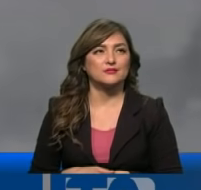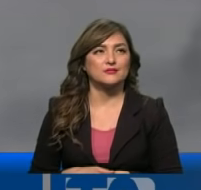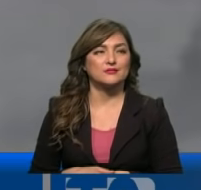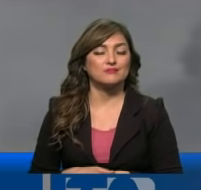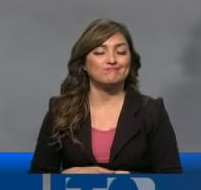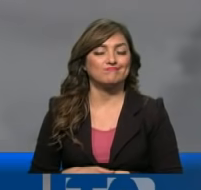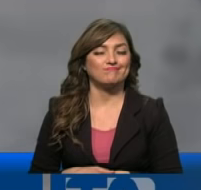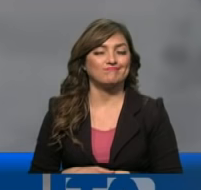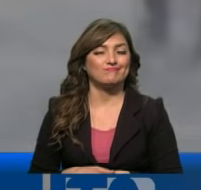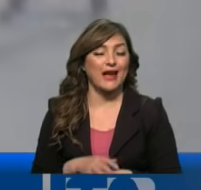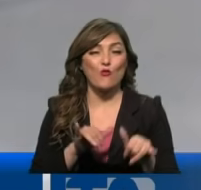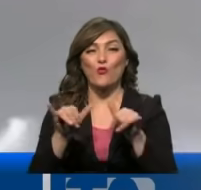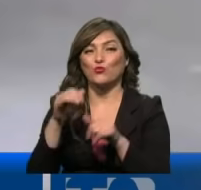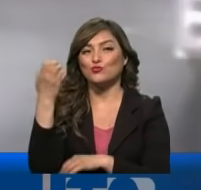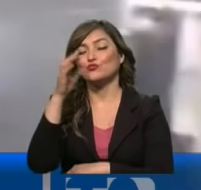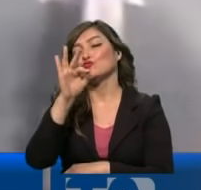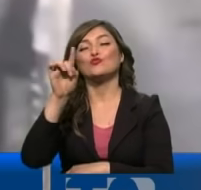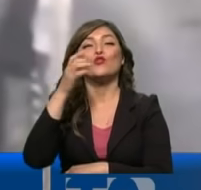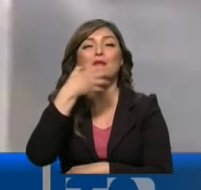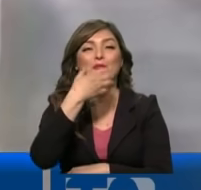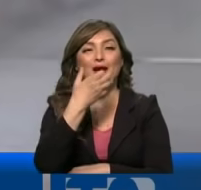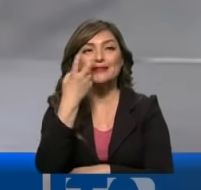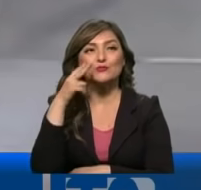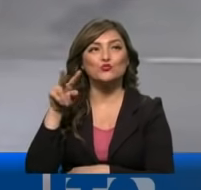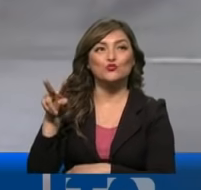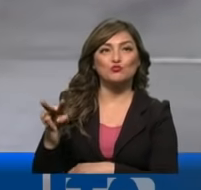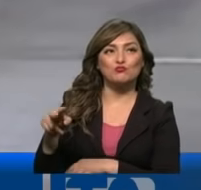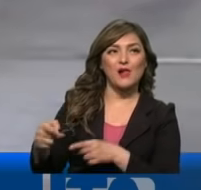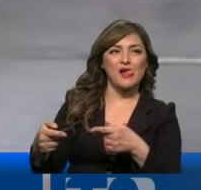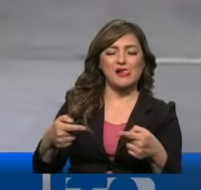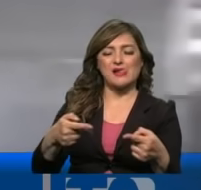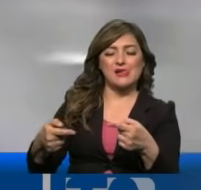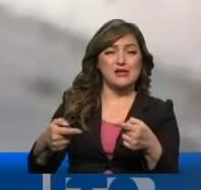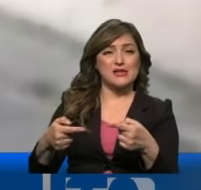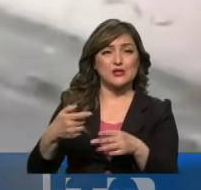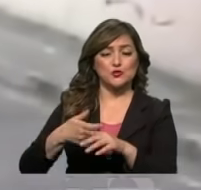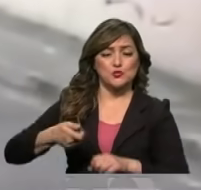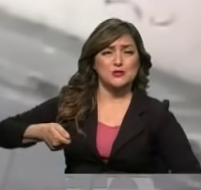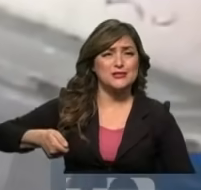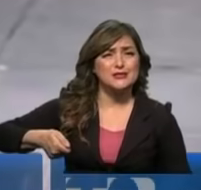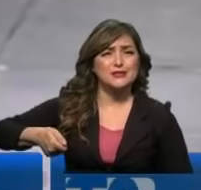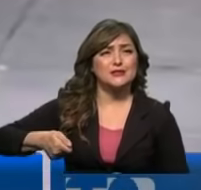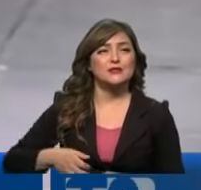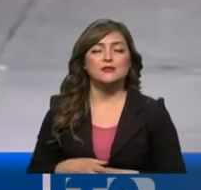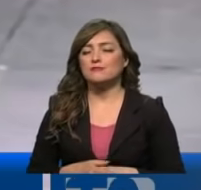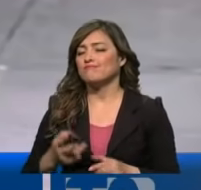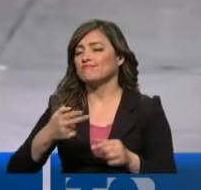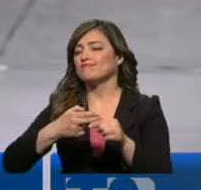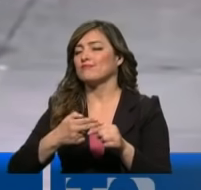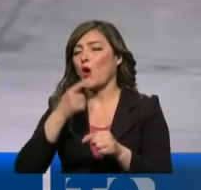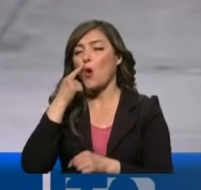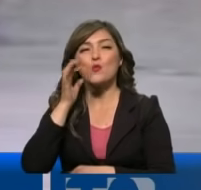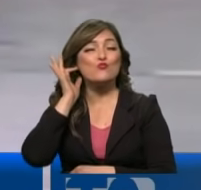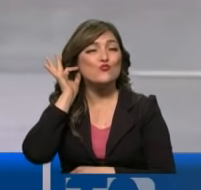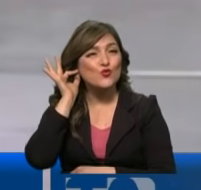De igual manera, desde el EQ911 de Ambato, se visualizó una riña callejera con armas blancas en las que estuvieron involucrados